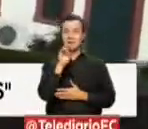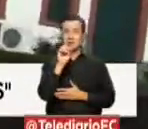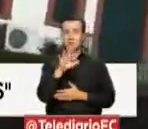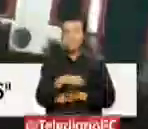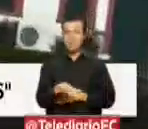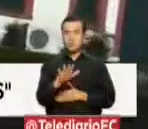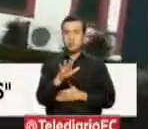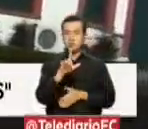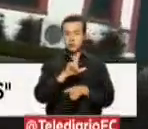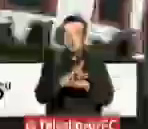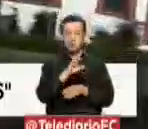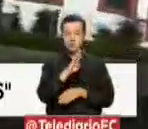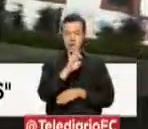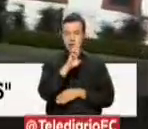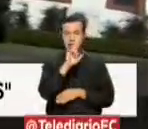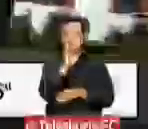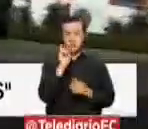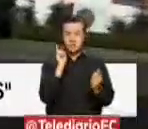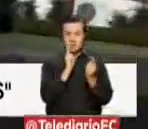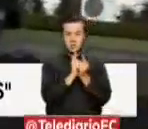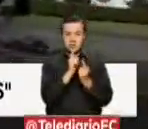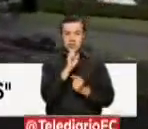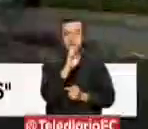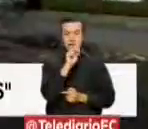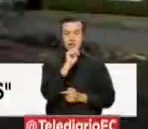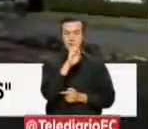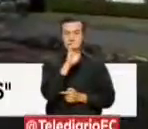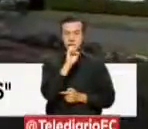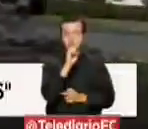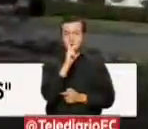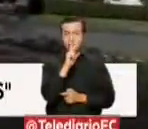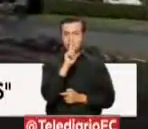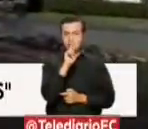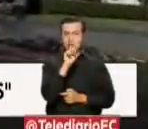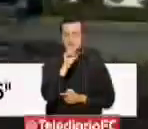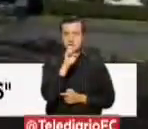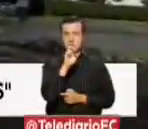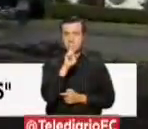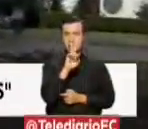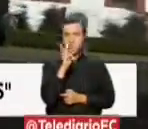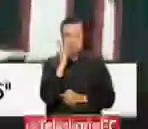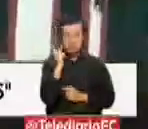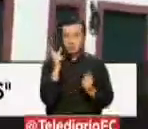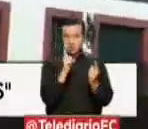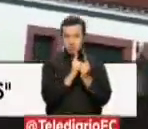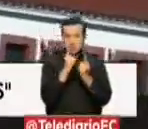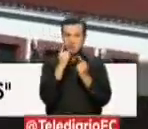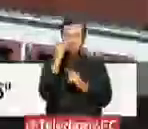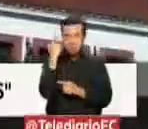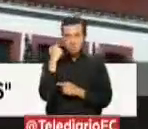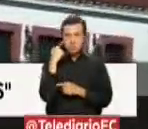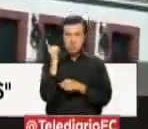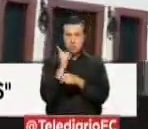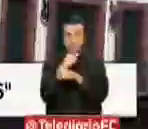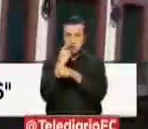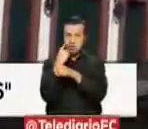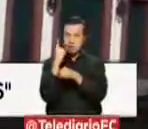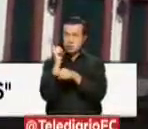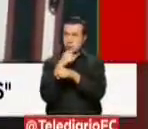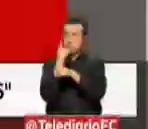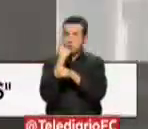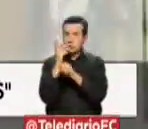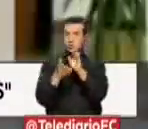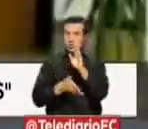el licenciado Baratta se reúne con el Néstor Kirchner y lo que escuchamos recién en el helicóptero, se acaba de ir